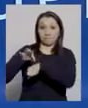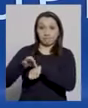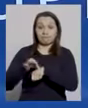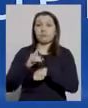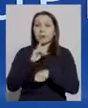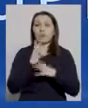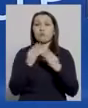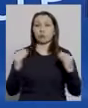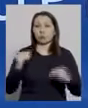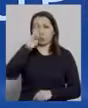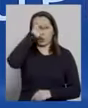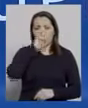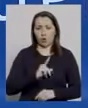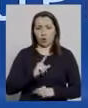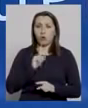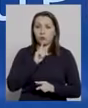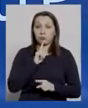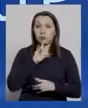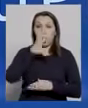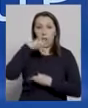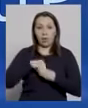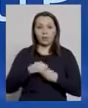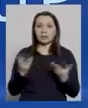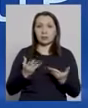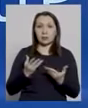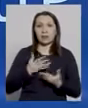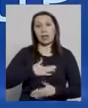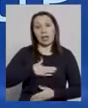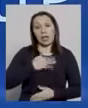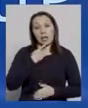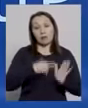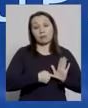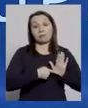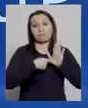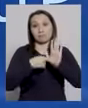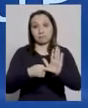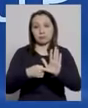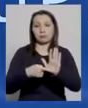tenemos múltiples roles y dentro de eso quería destacar